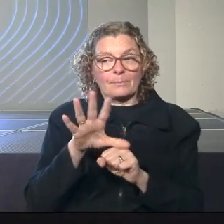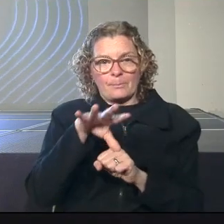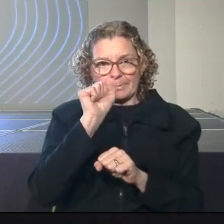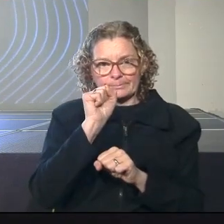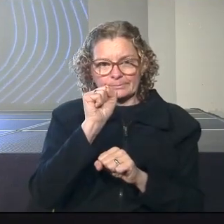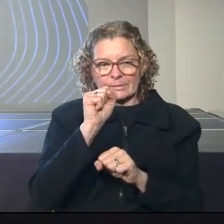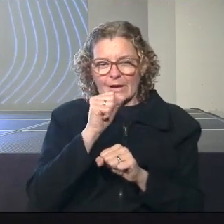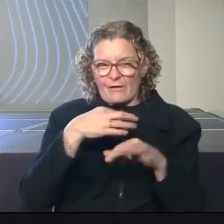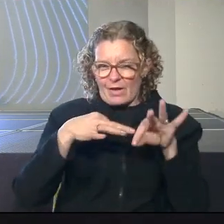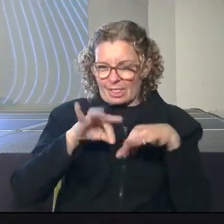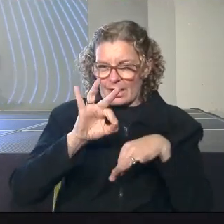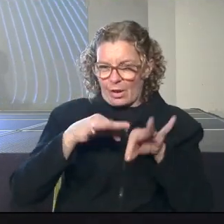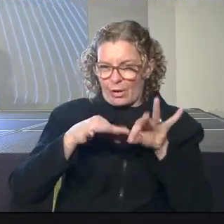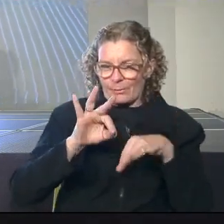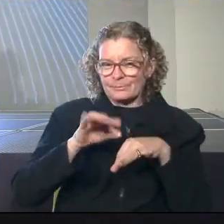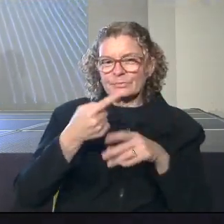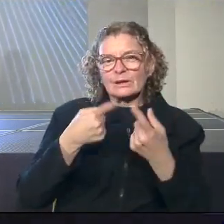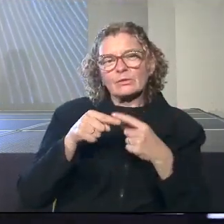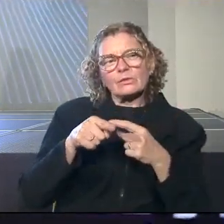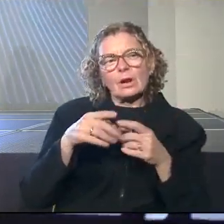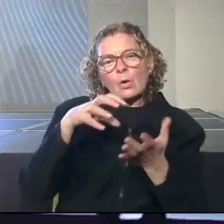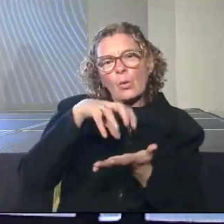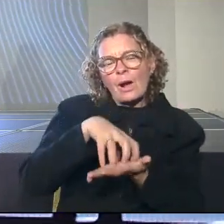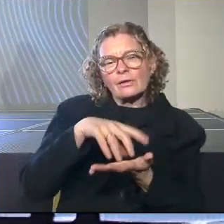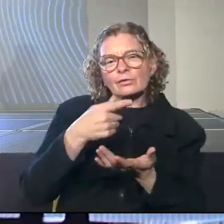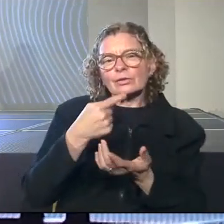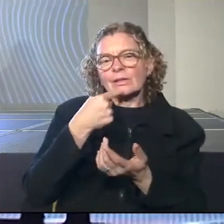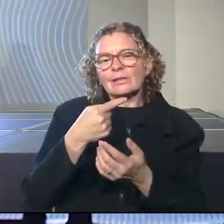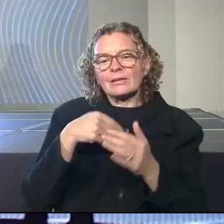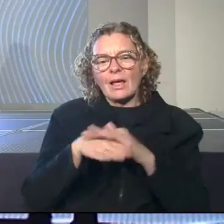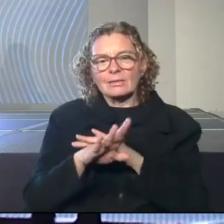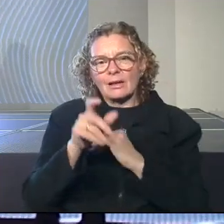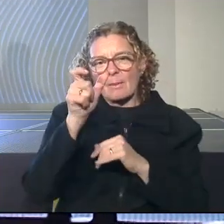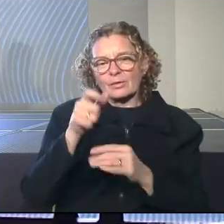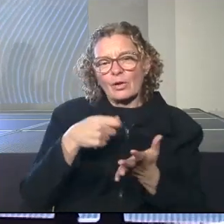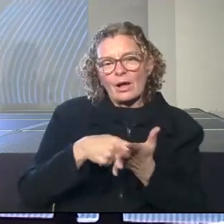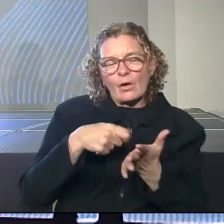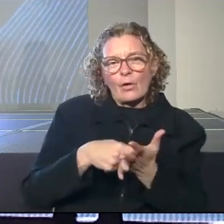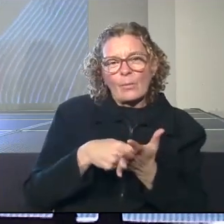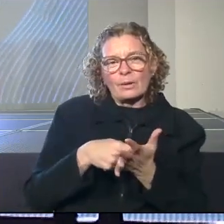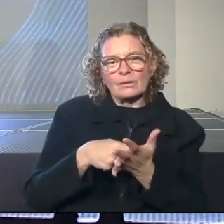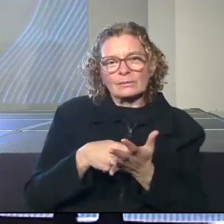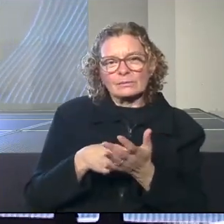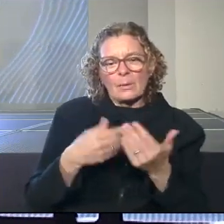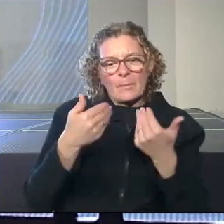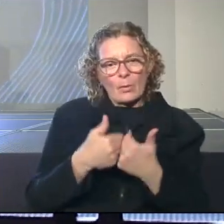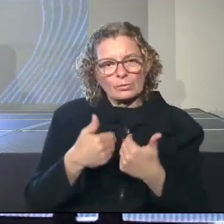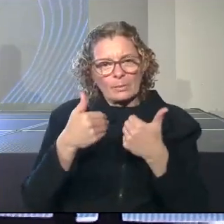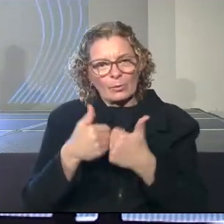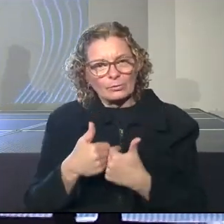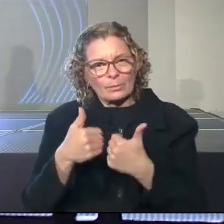y convertirlo en venta. Entonces, en el espacio donde el comprador nos empieza a hacer